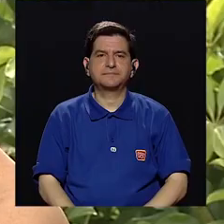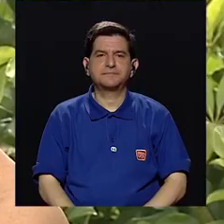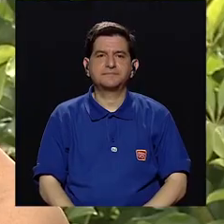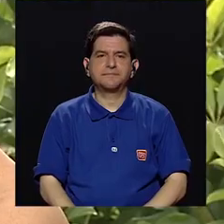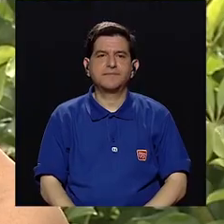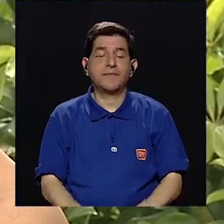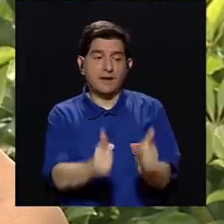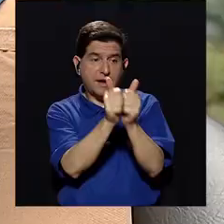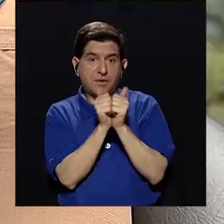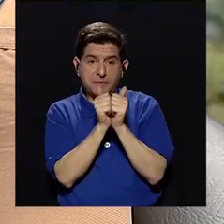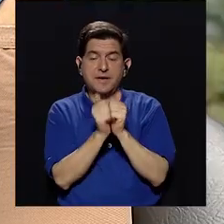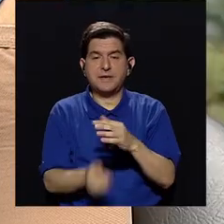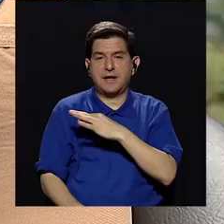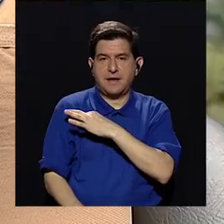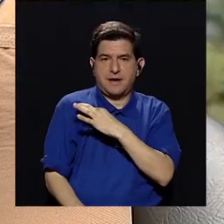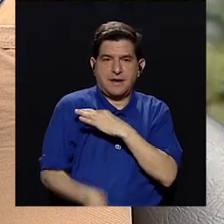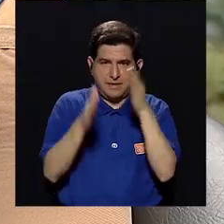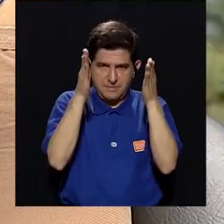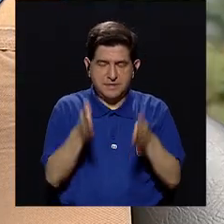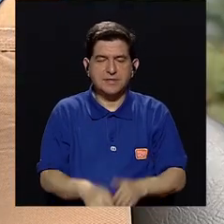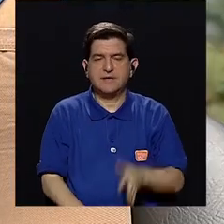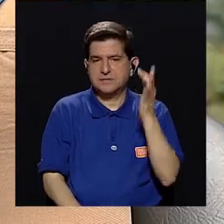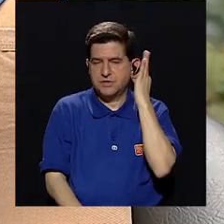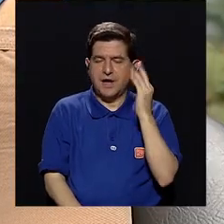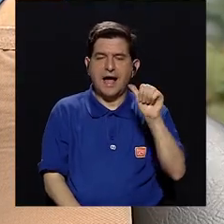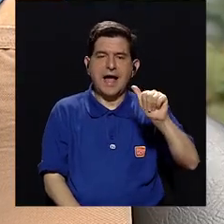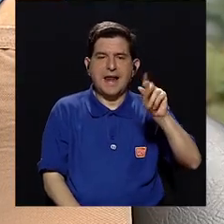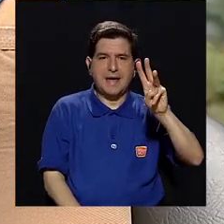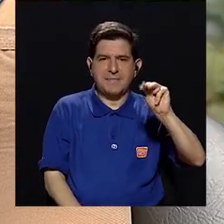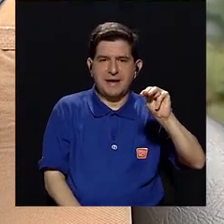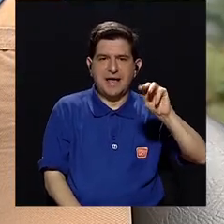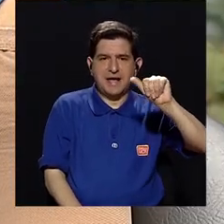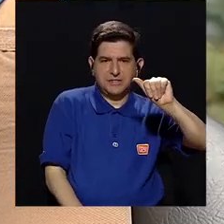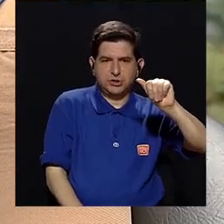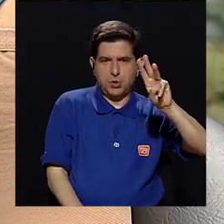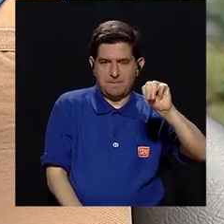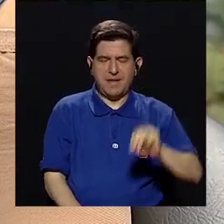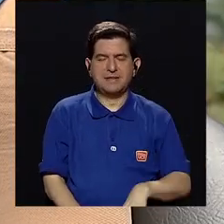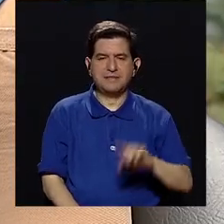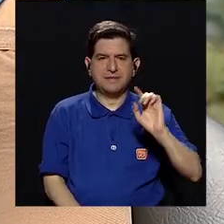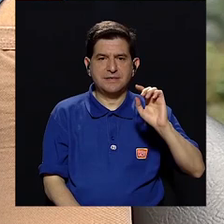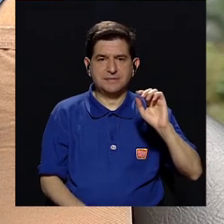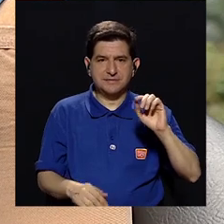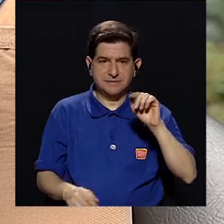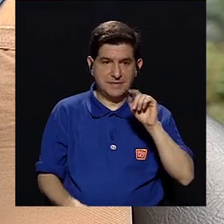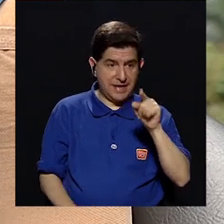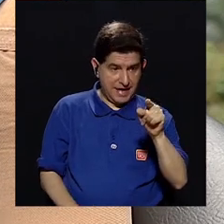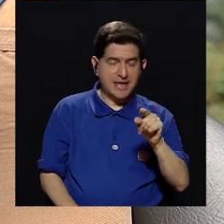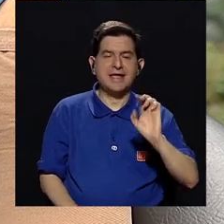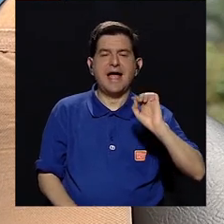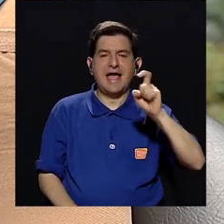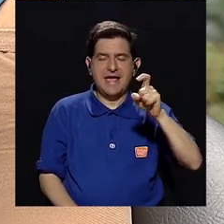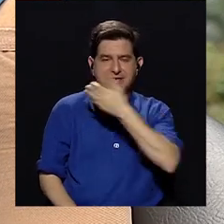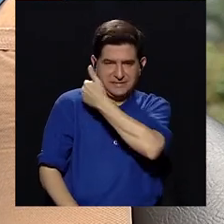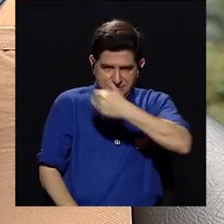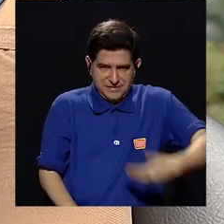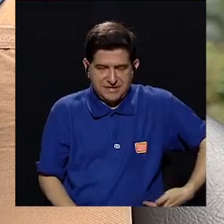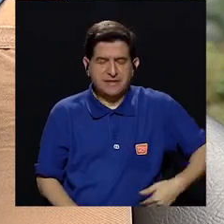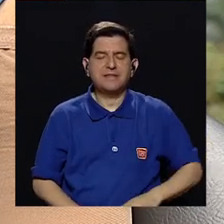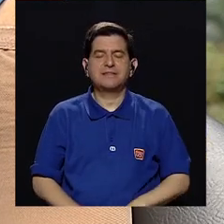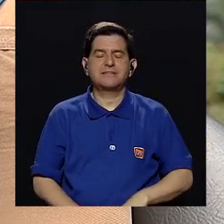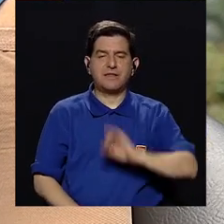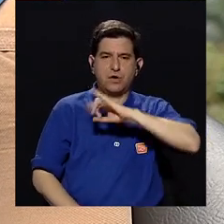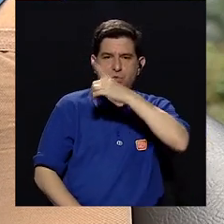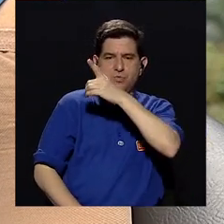acompaña nuestra invitada la señora ana maría archivo méndez express y archivo perdón ex presidente de la junta directiva de